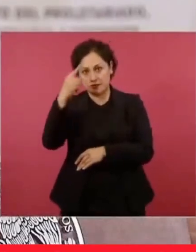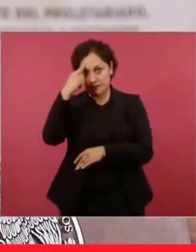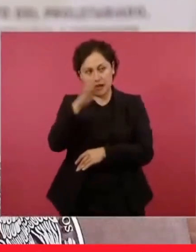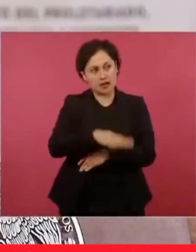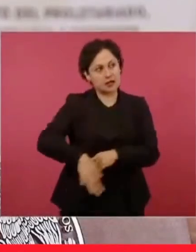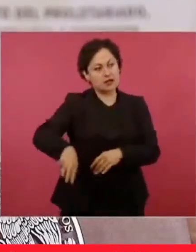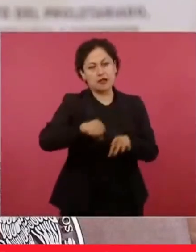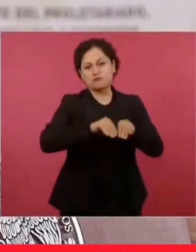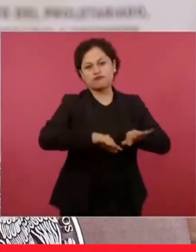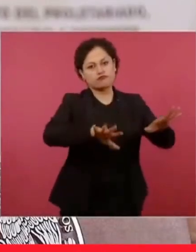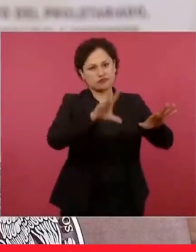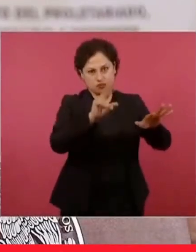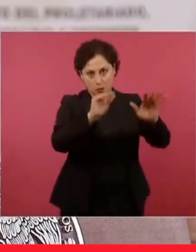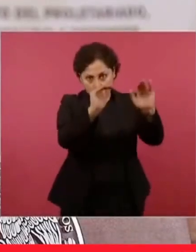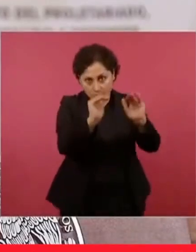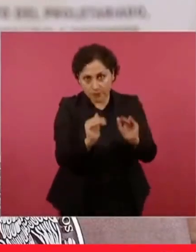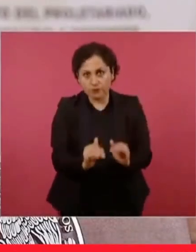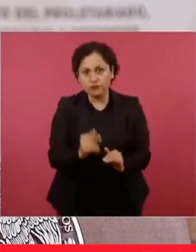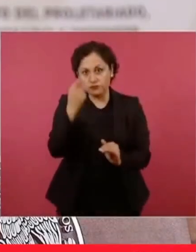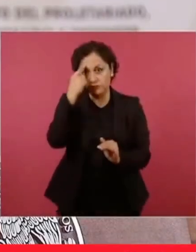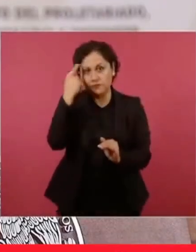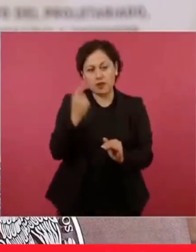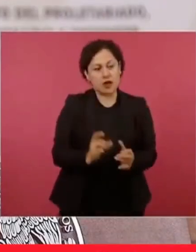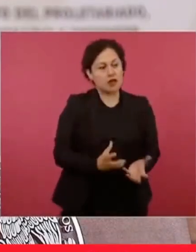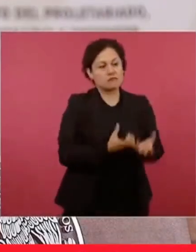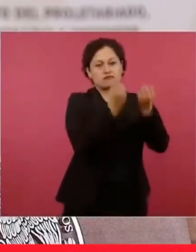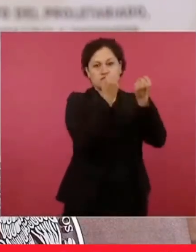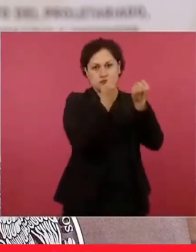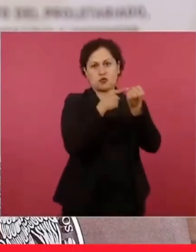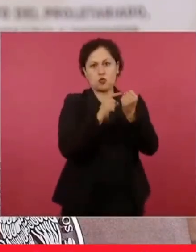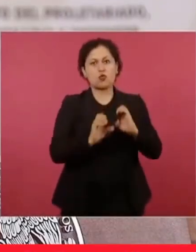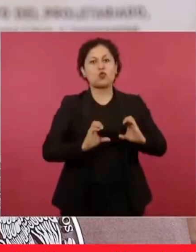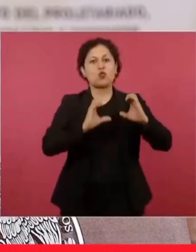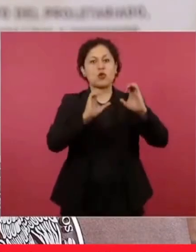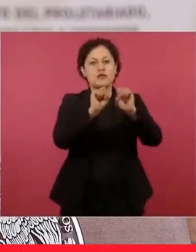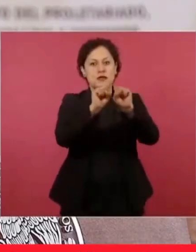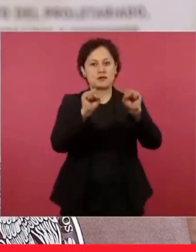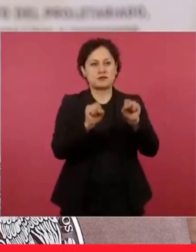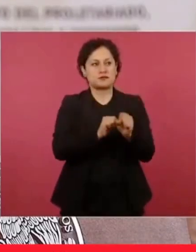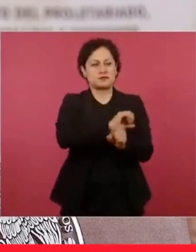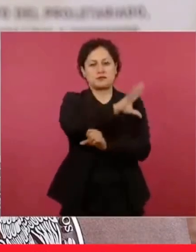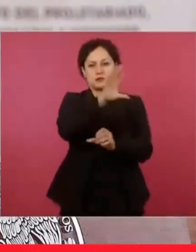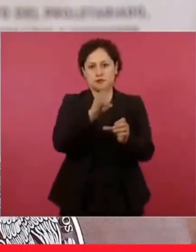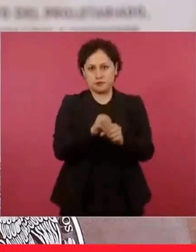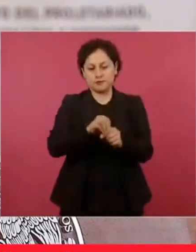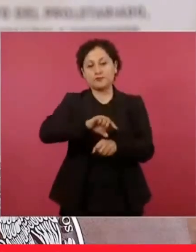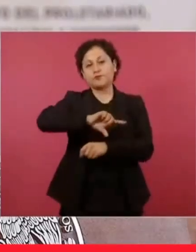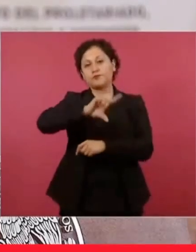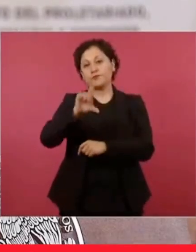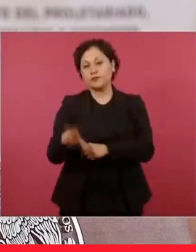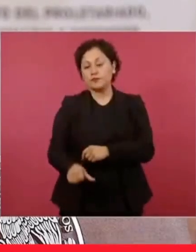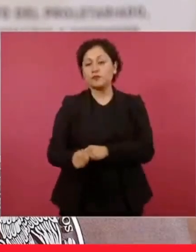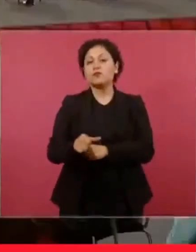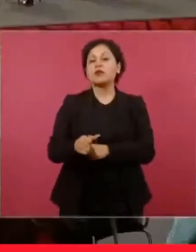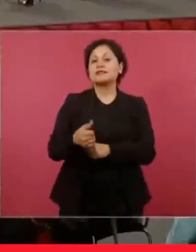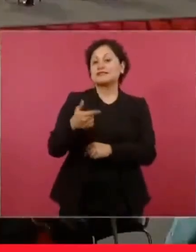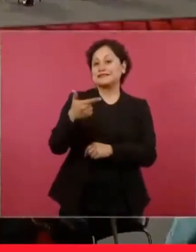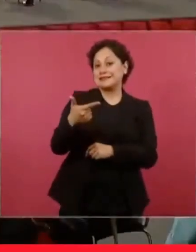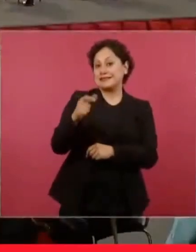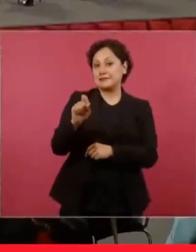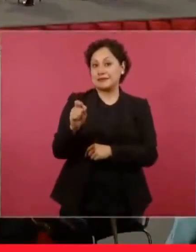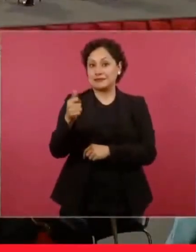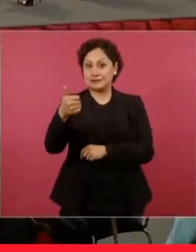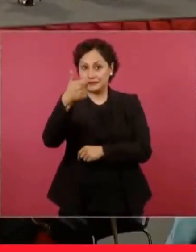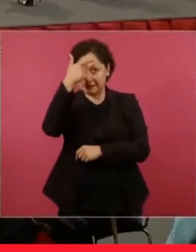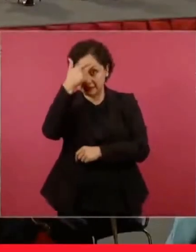balance carga-generación y no afectar a todo el sistema. A las 19:26 se desconectó otra